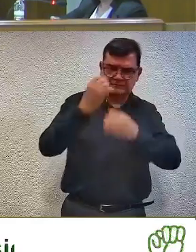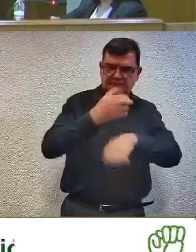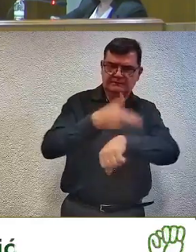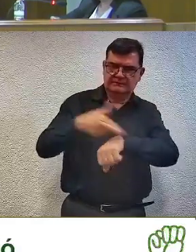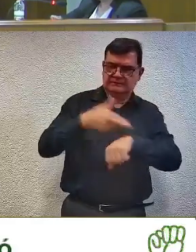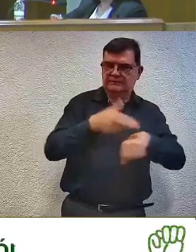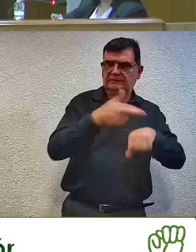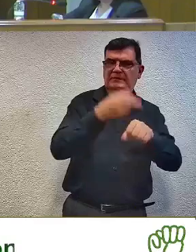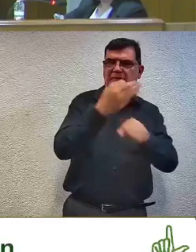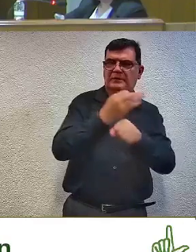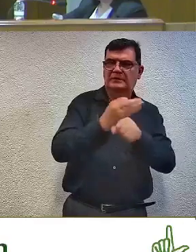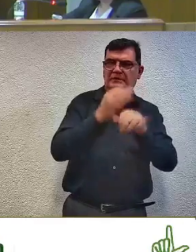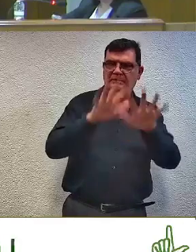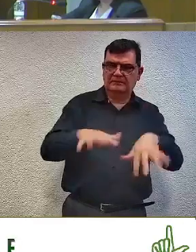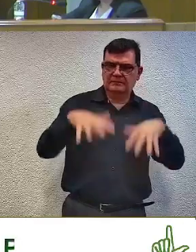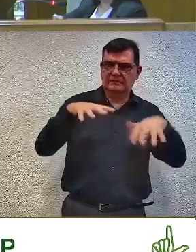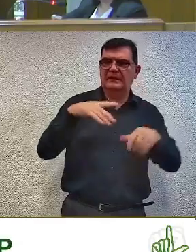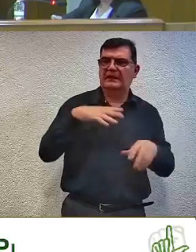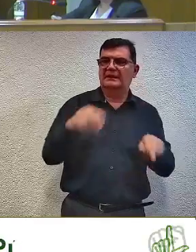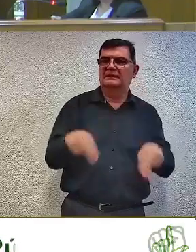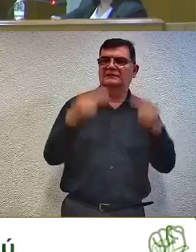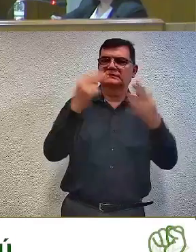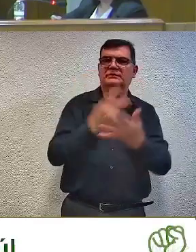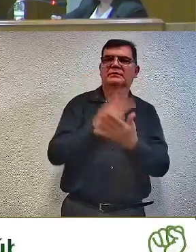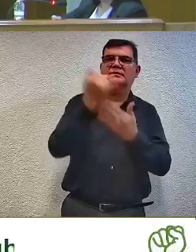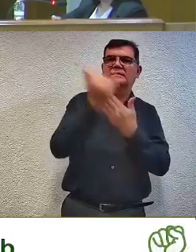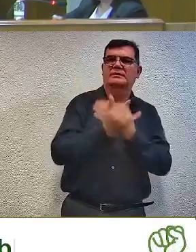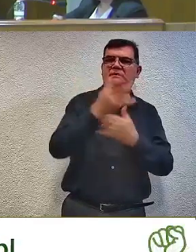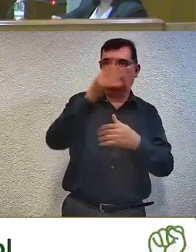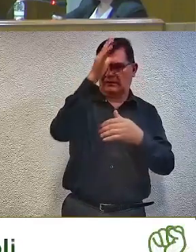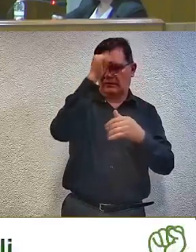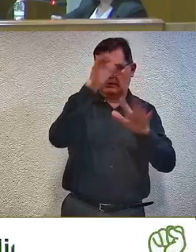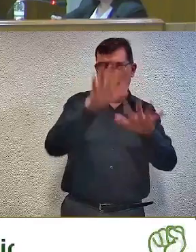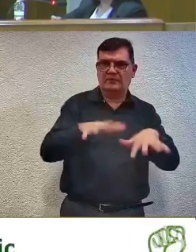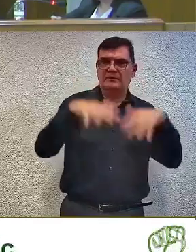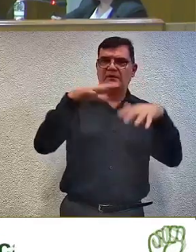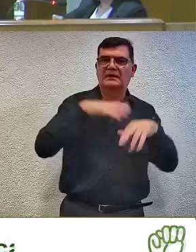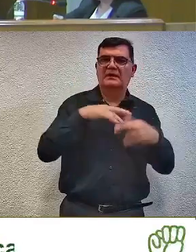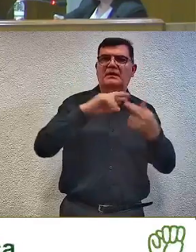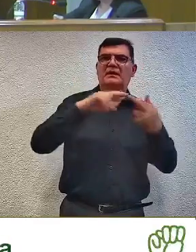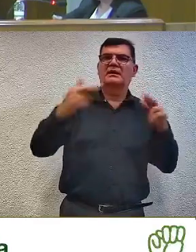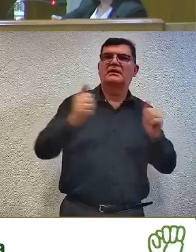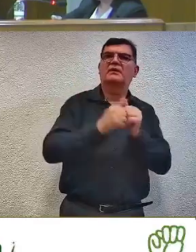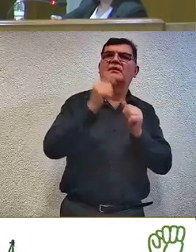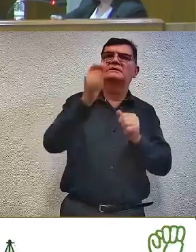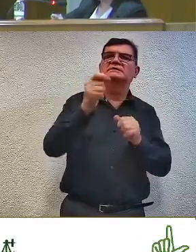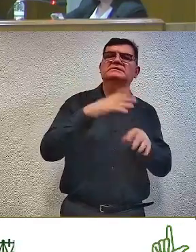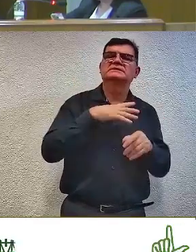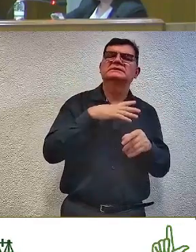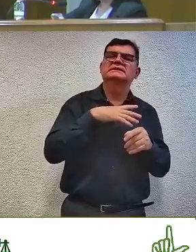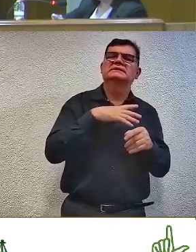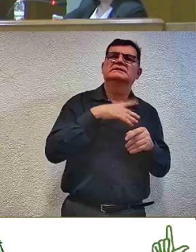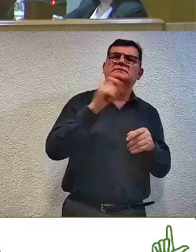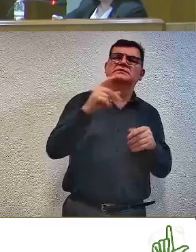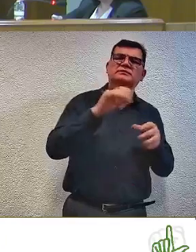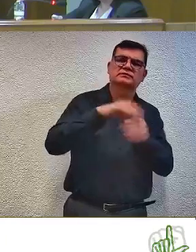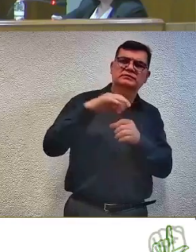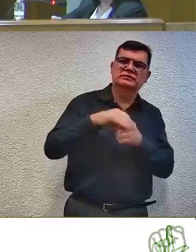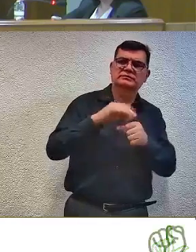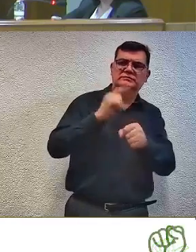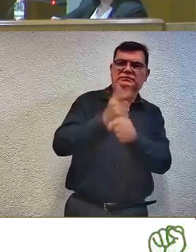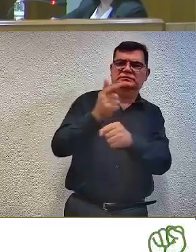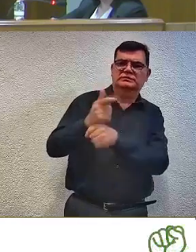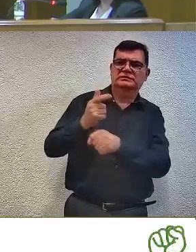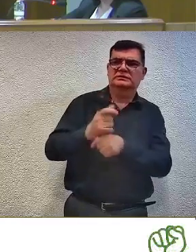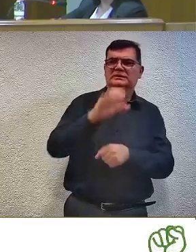en la presente sesión se tratan de los proyectos de acuerdos plenarios relativos a los juicios electorales ciudadanos identificados con